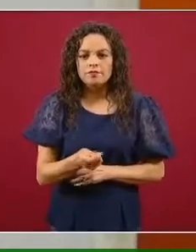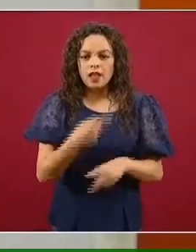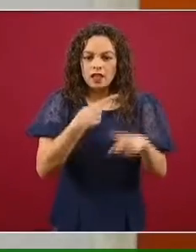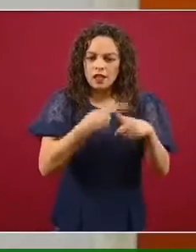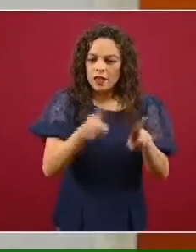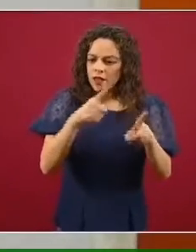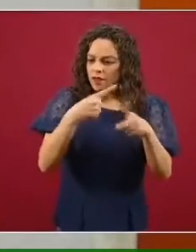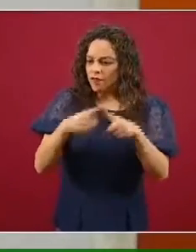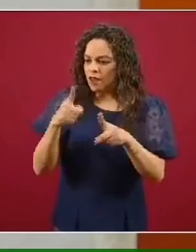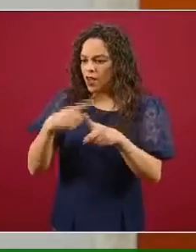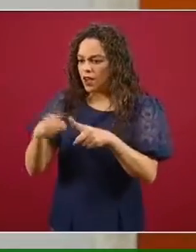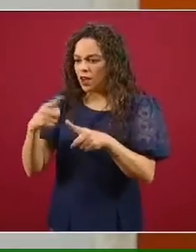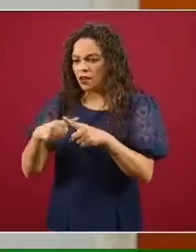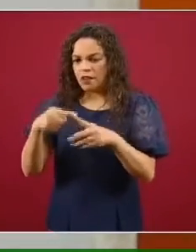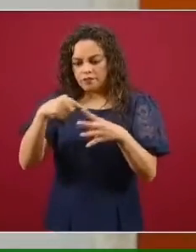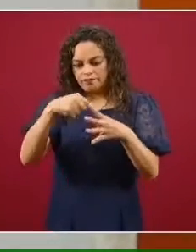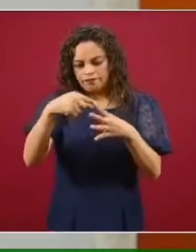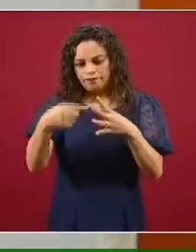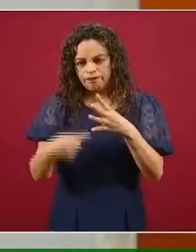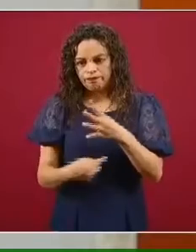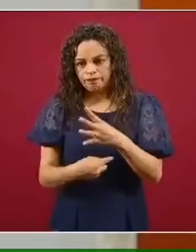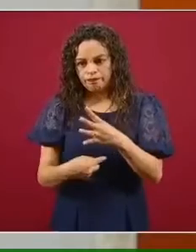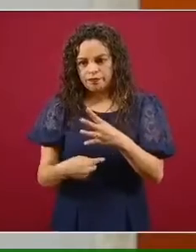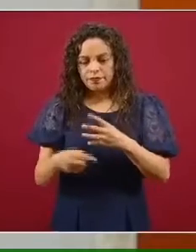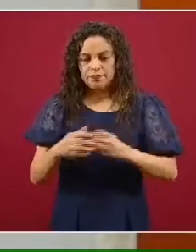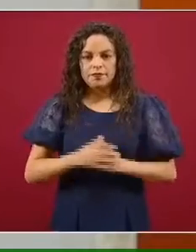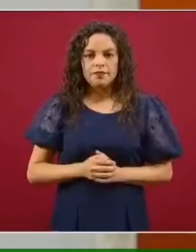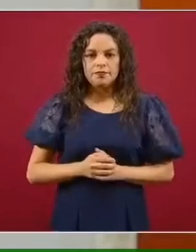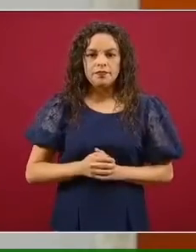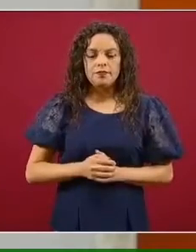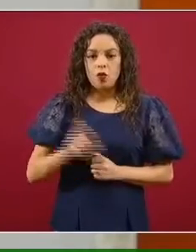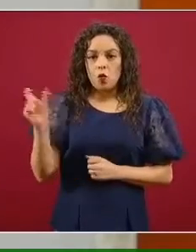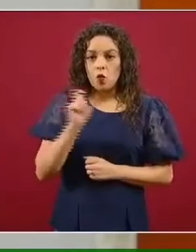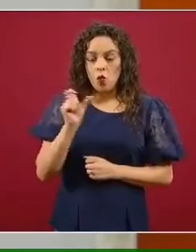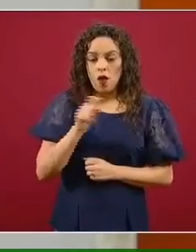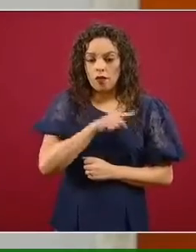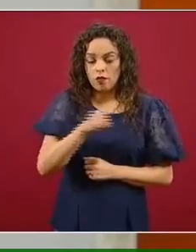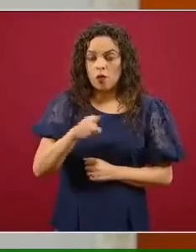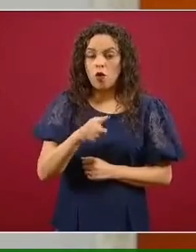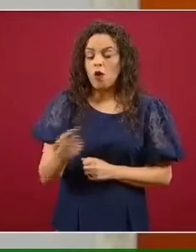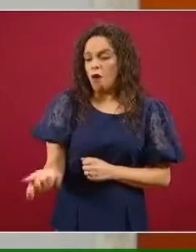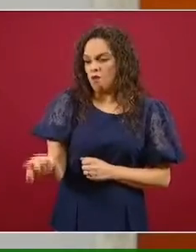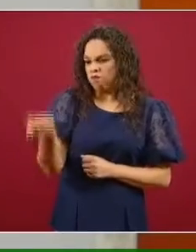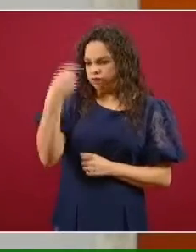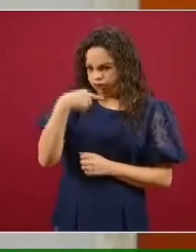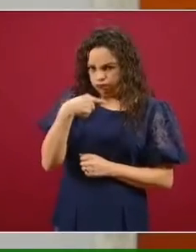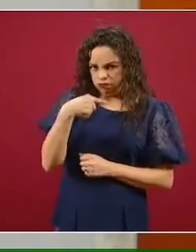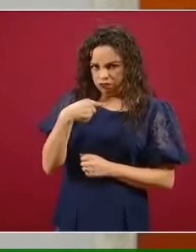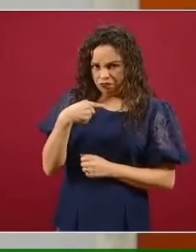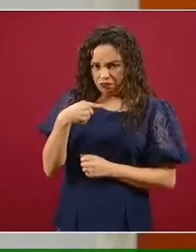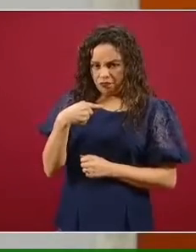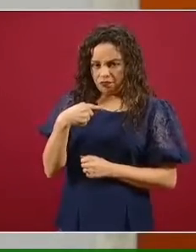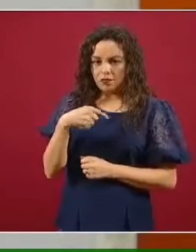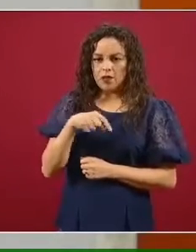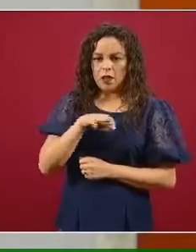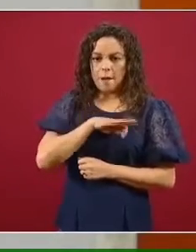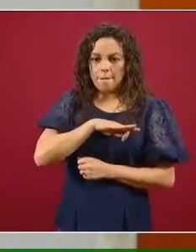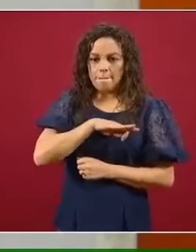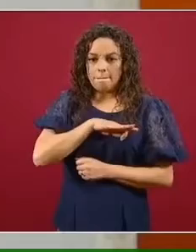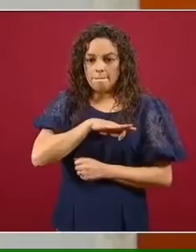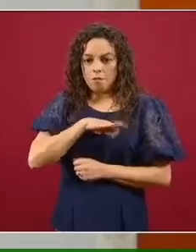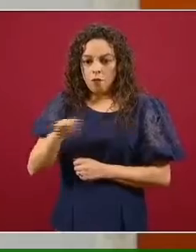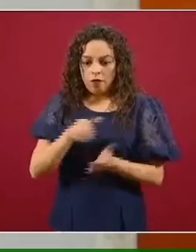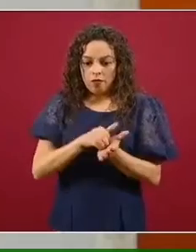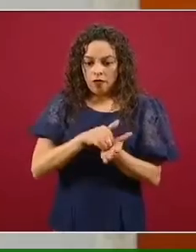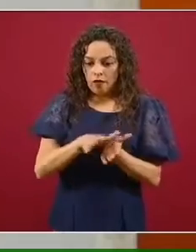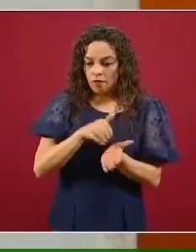de interacciones medicamentosas. Cuando nosotros tomamos un medicamento, se puede eliminar por diferentes vías.